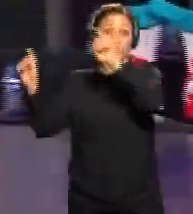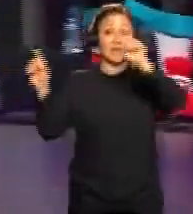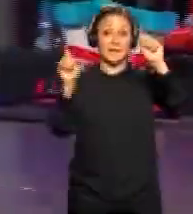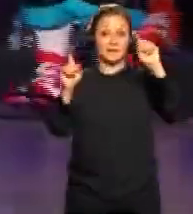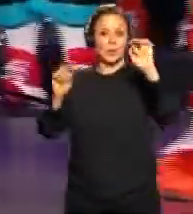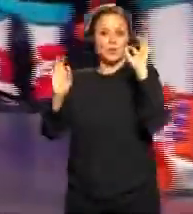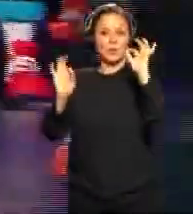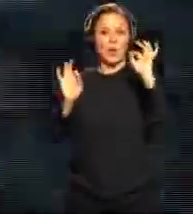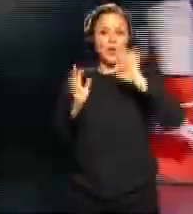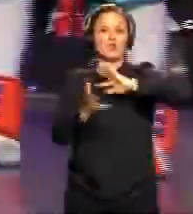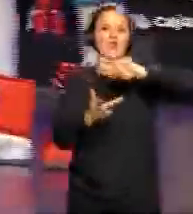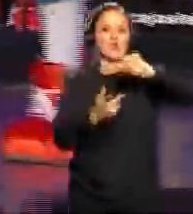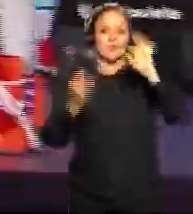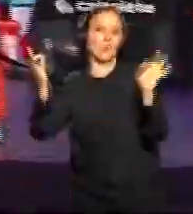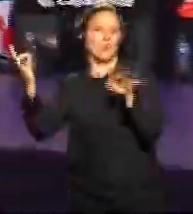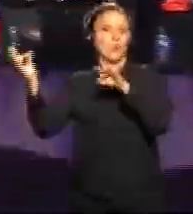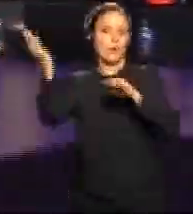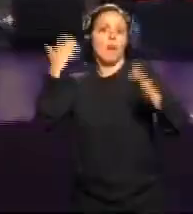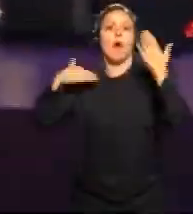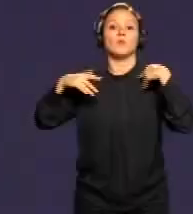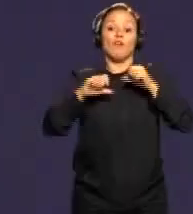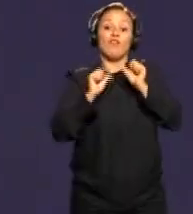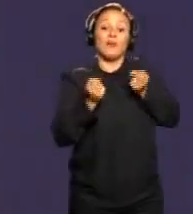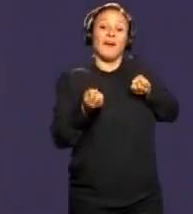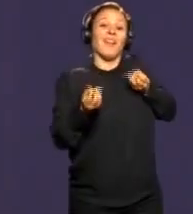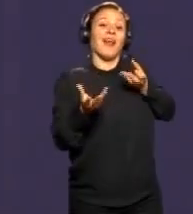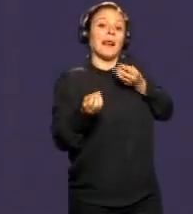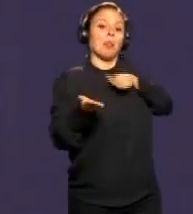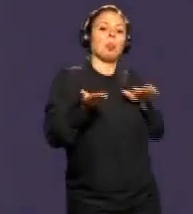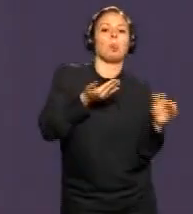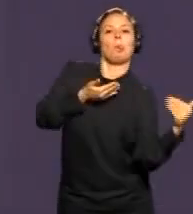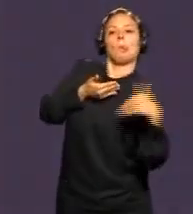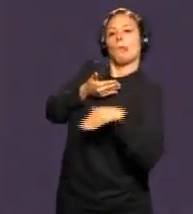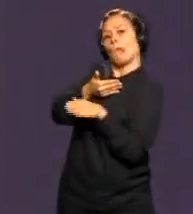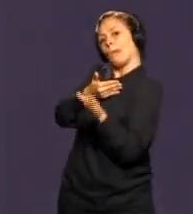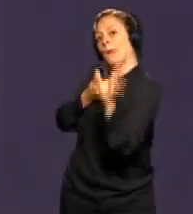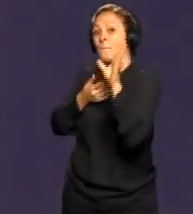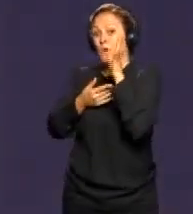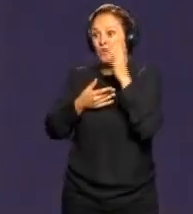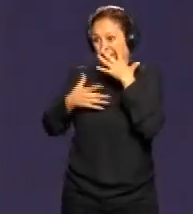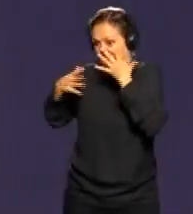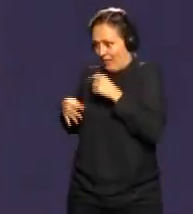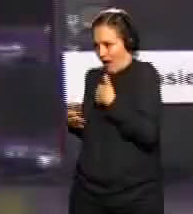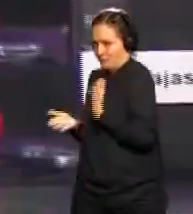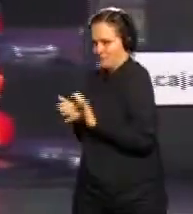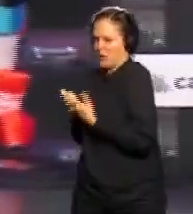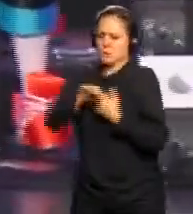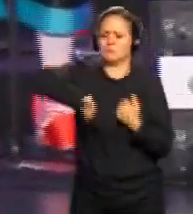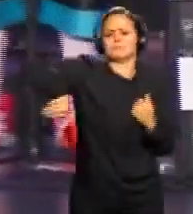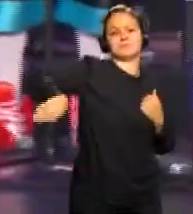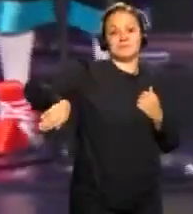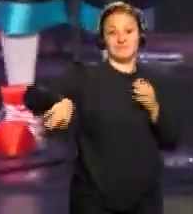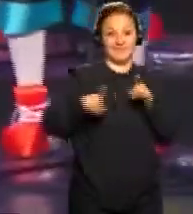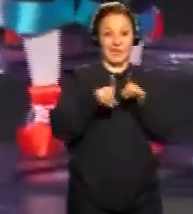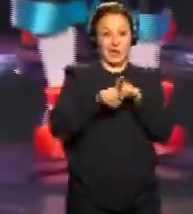Maquillar noticias, modificar la forma de dar la noticia sabiendo que la realidad es otra, para no mostrar